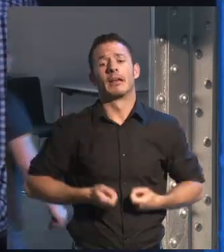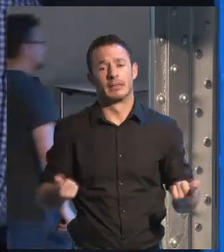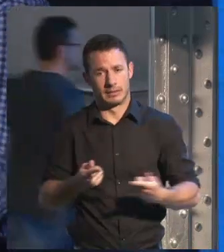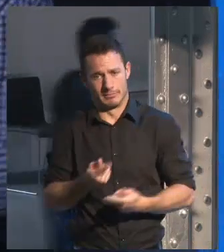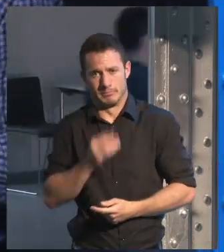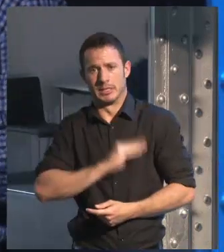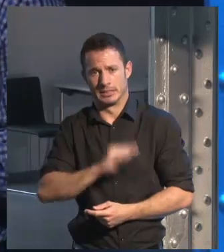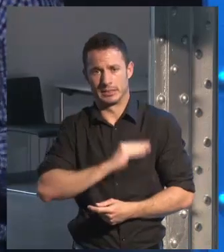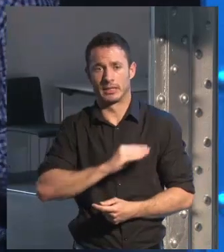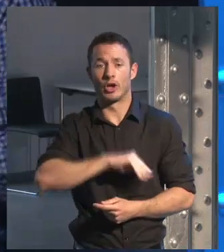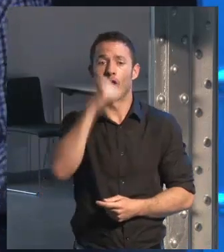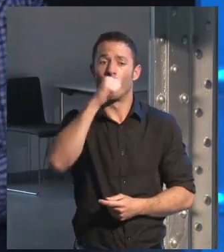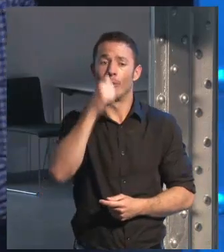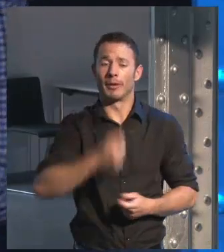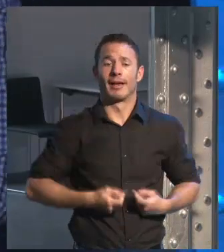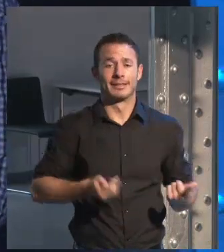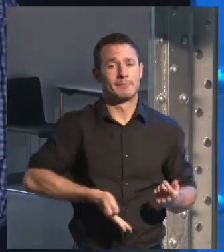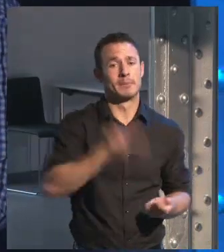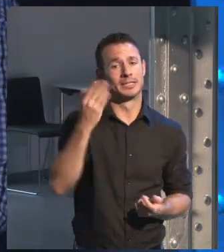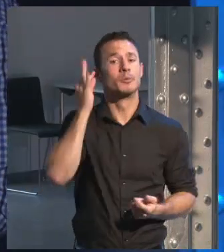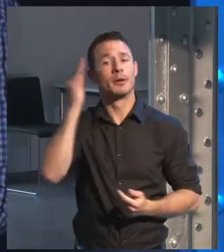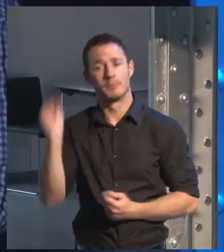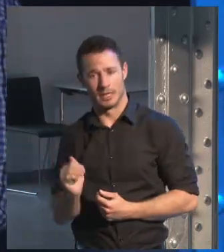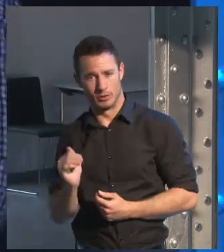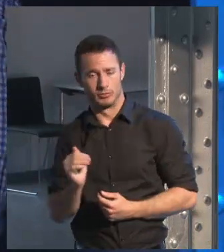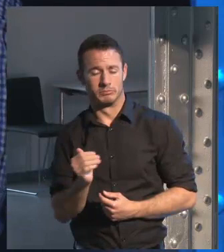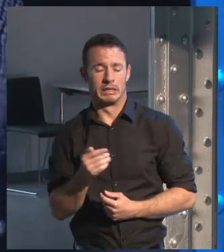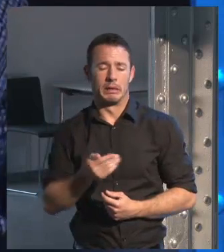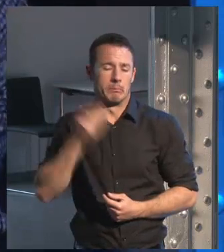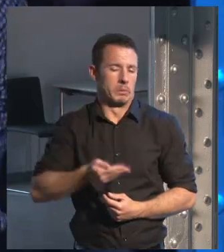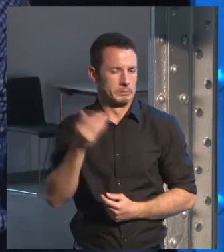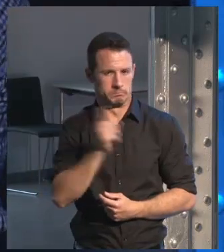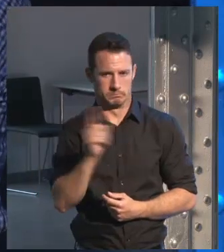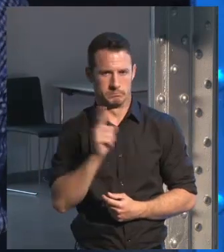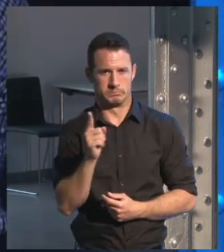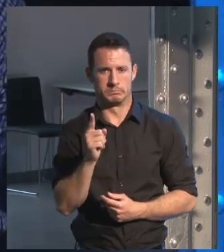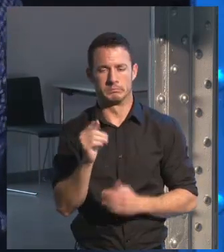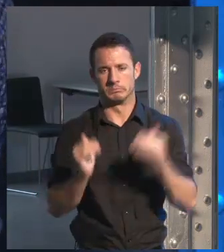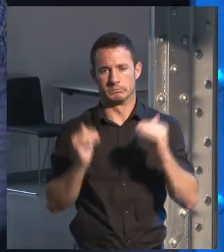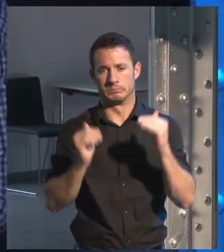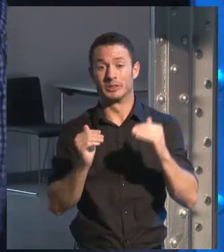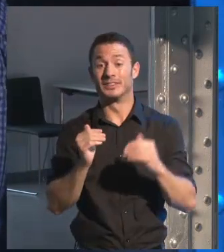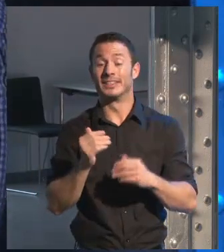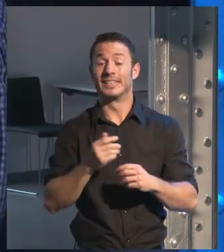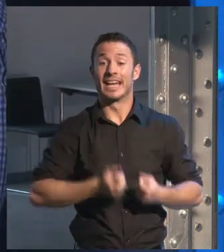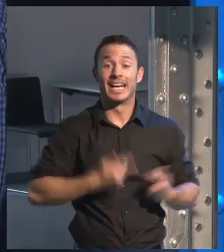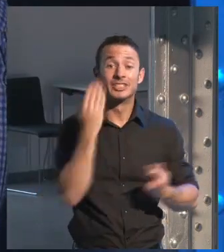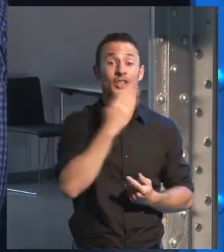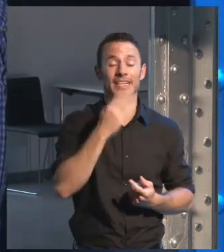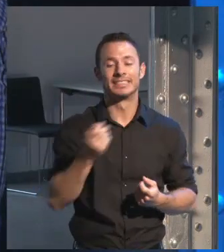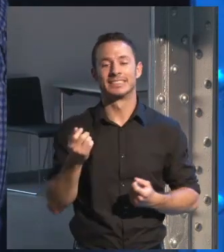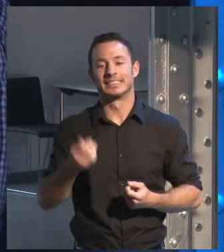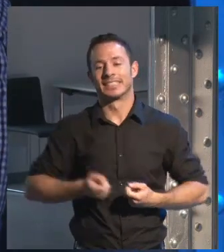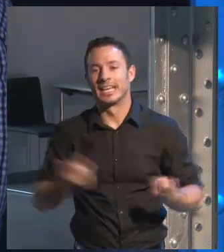dinero. Los hombres un poquito más que las mujeres, pero tampoco es muy relevante. Pero vemos que los gastos escolares y los gastos en